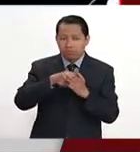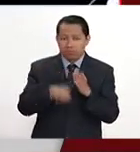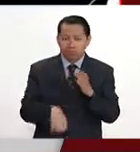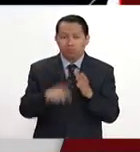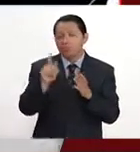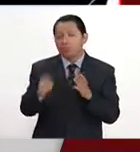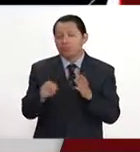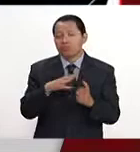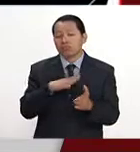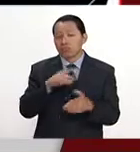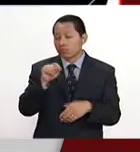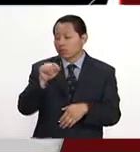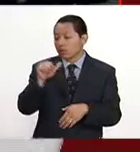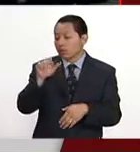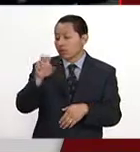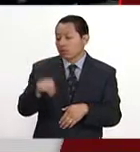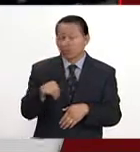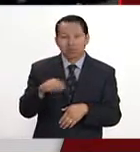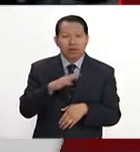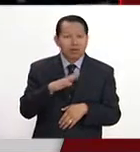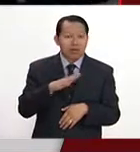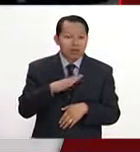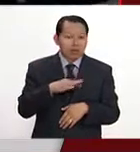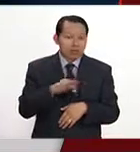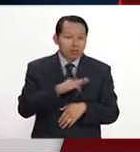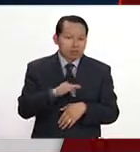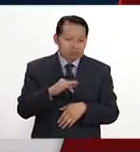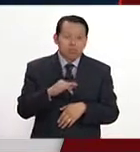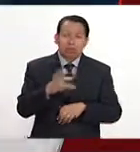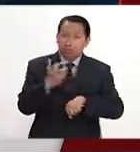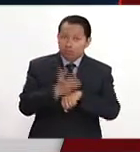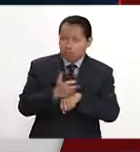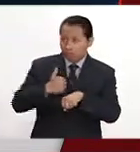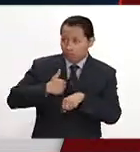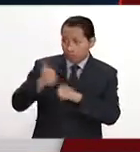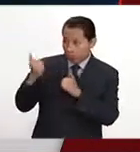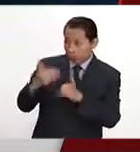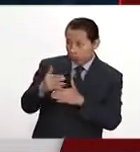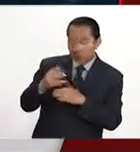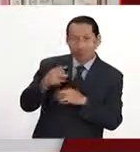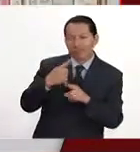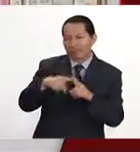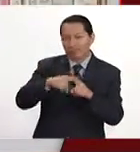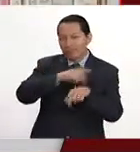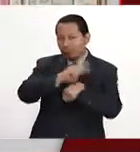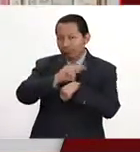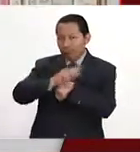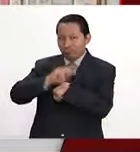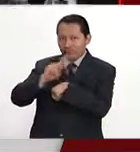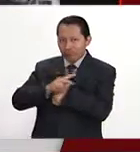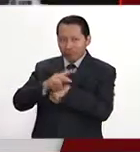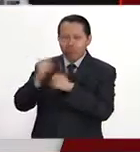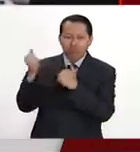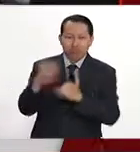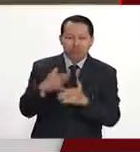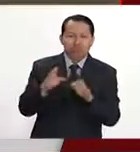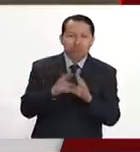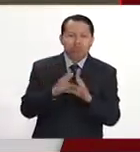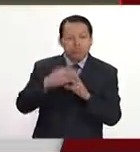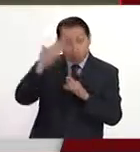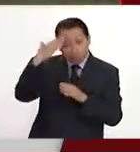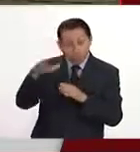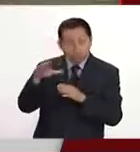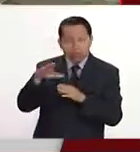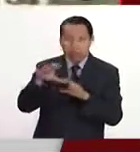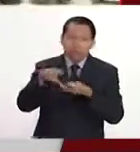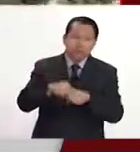no solo el Telecán trae inversiones de Estados Unidos y Canadá, sino de muchos otros países del mundo, que saben que si se plantan